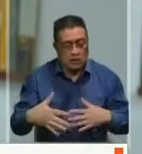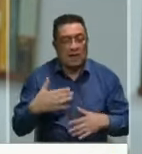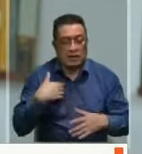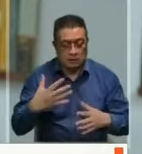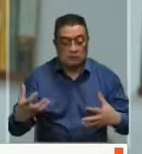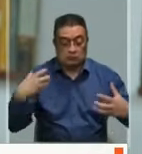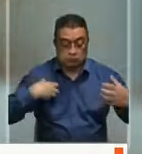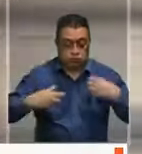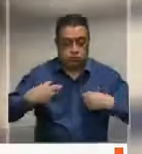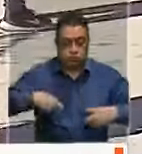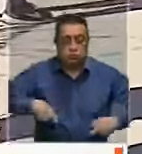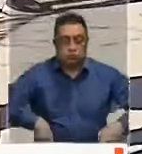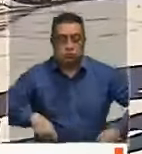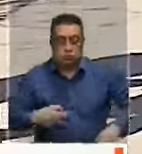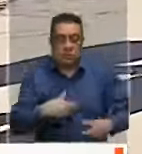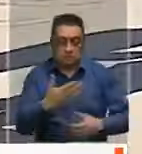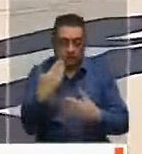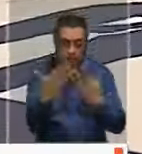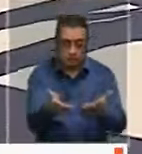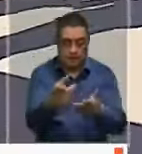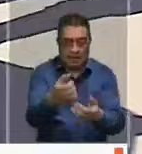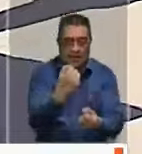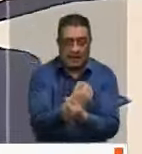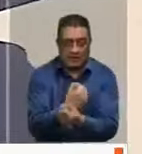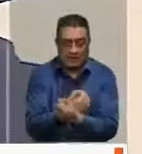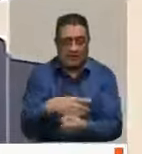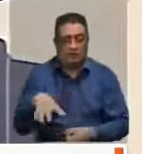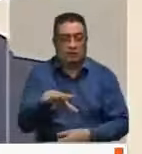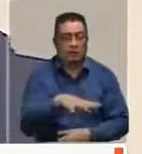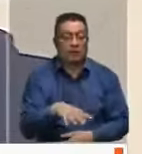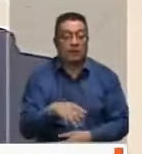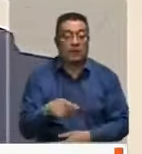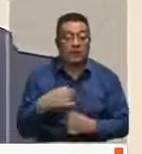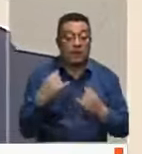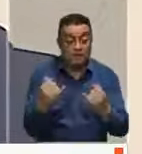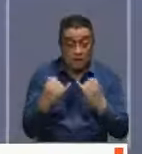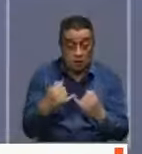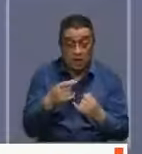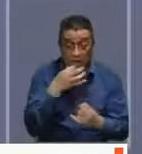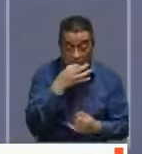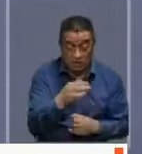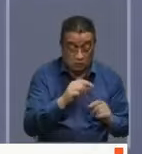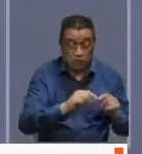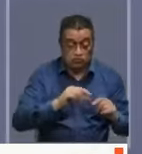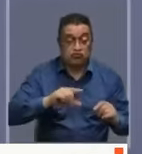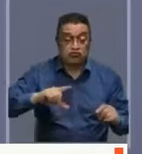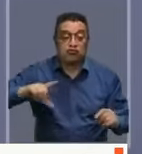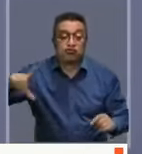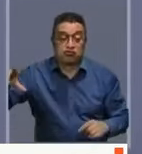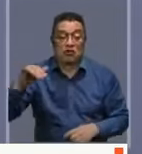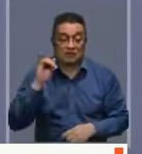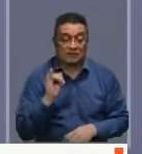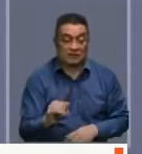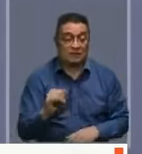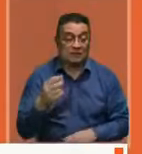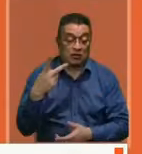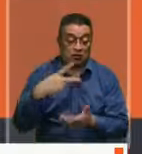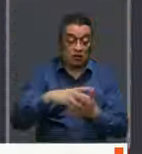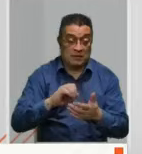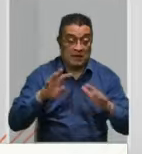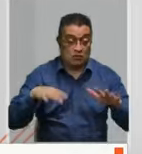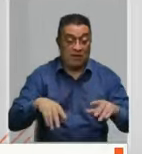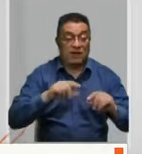equipamiento de las policías. Según el mismo informe, lamentablemente es una tendencia al alza que viene desde el año